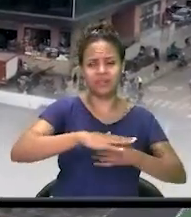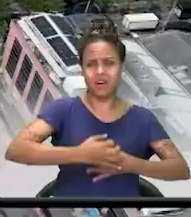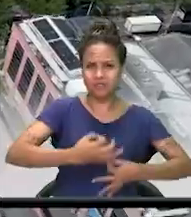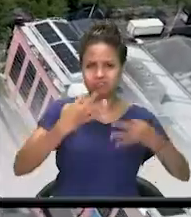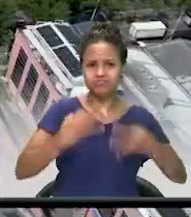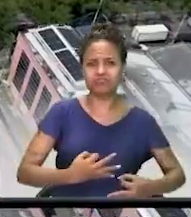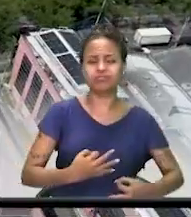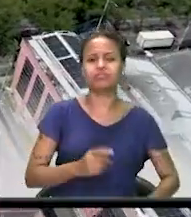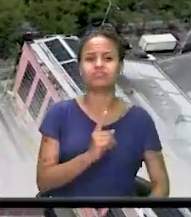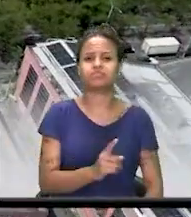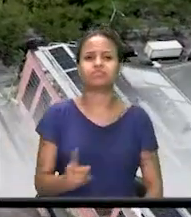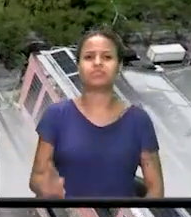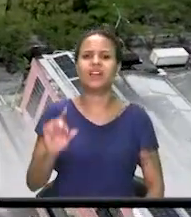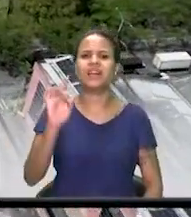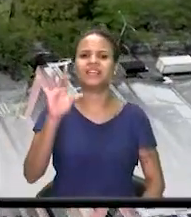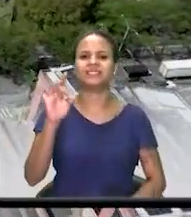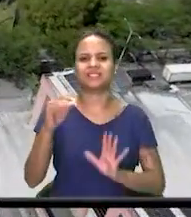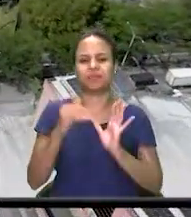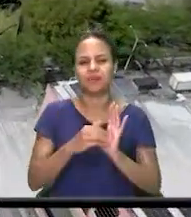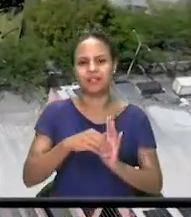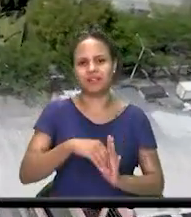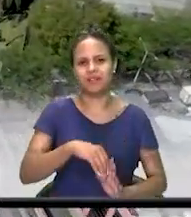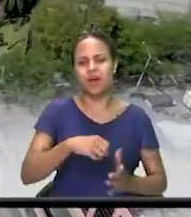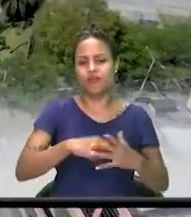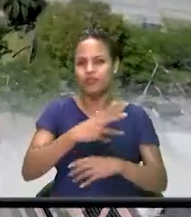15.000 unidades productivas.